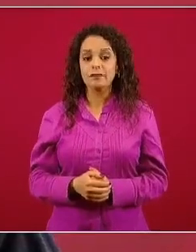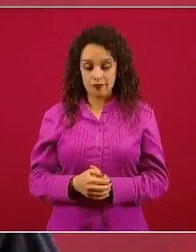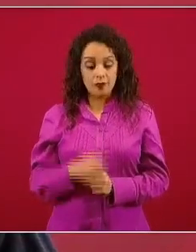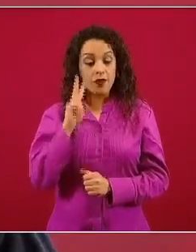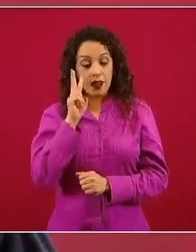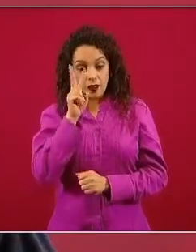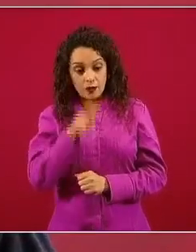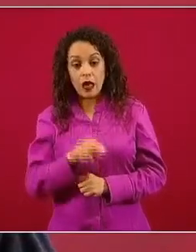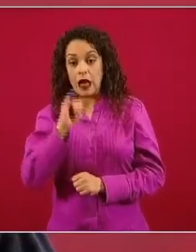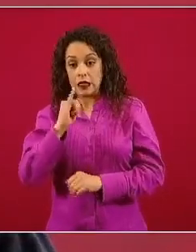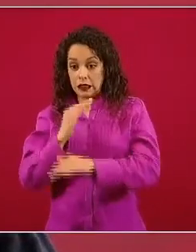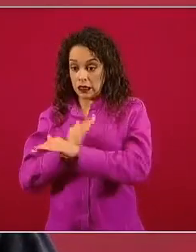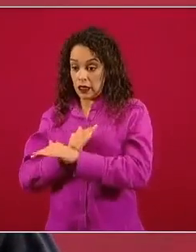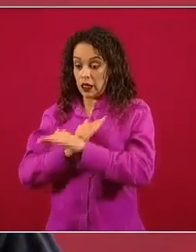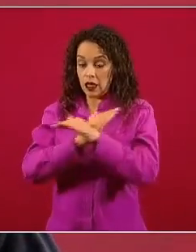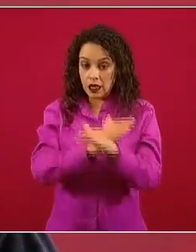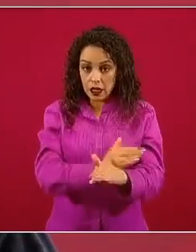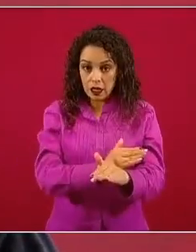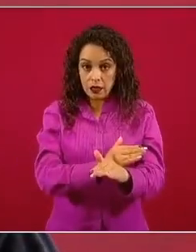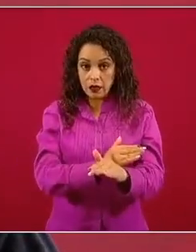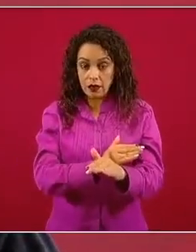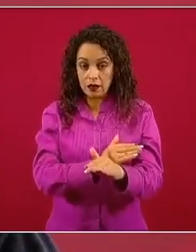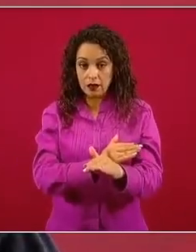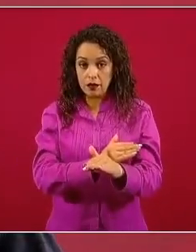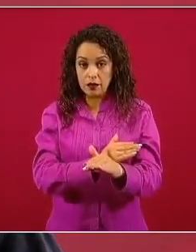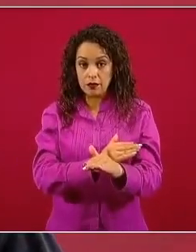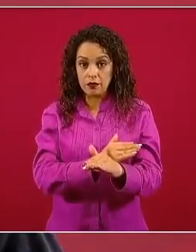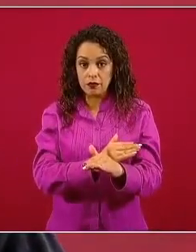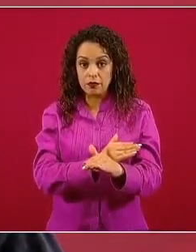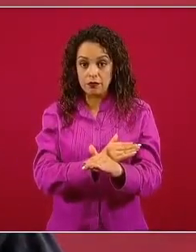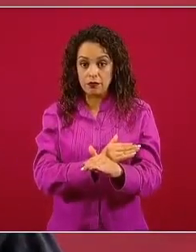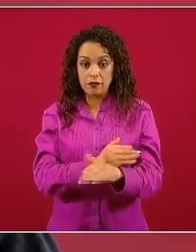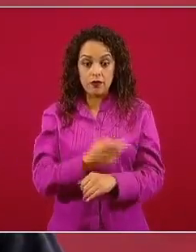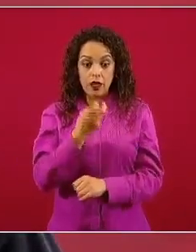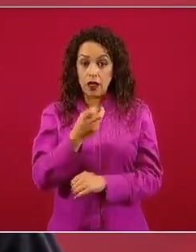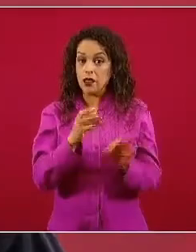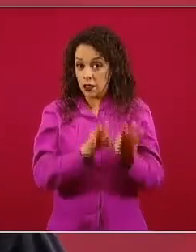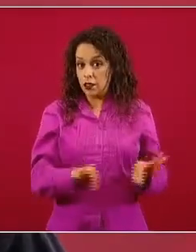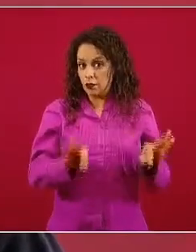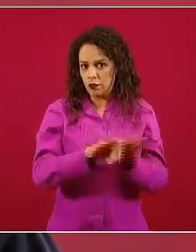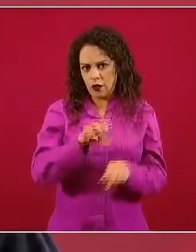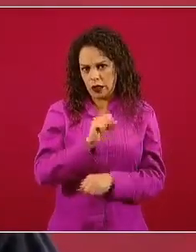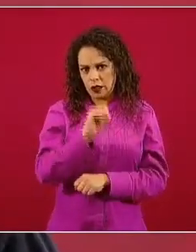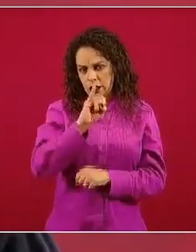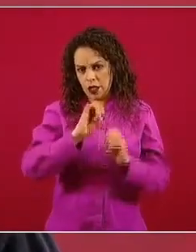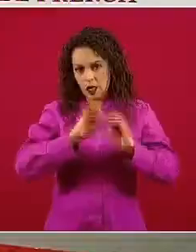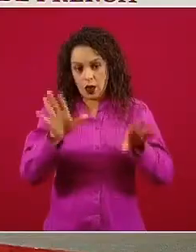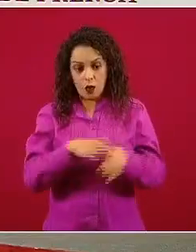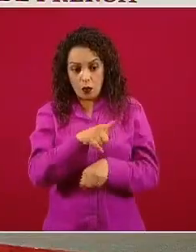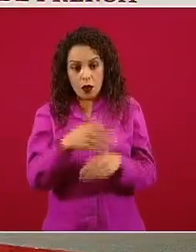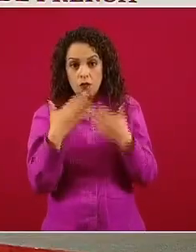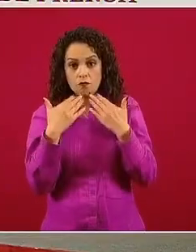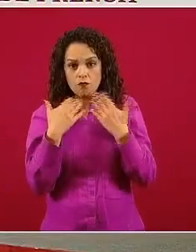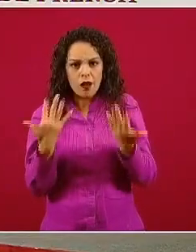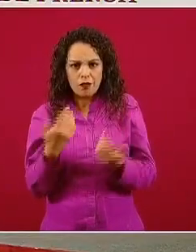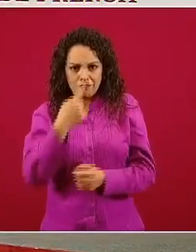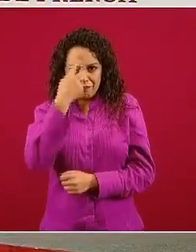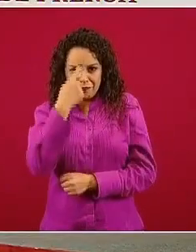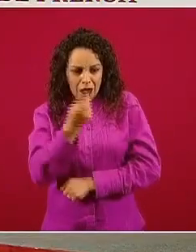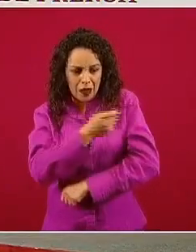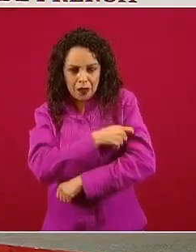la cual fue diseñada y posteriormente creada. Sí, eso es una parte importante, porque si eso no lo tiene, entonces no es útil,